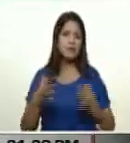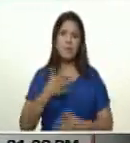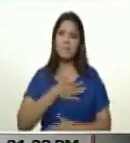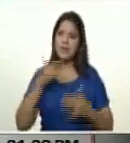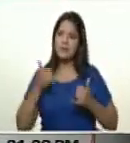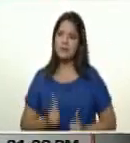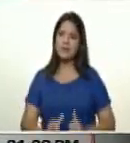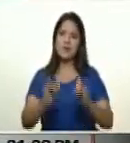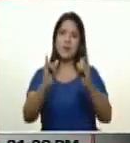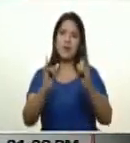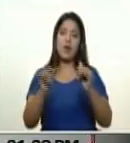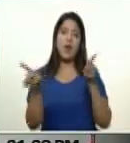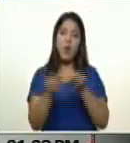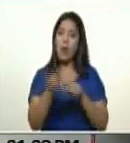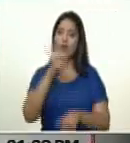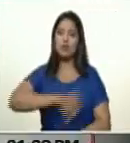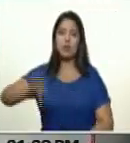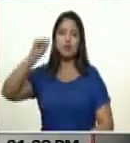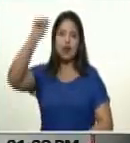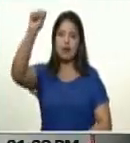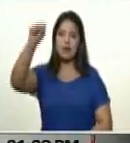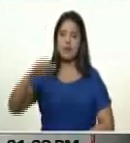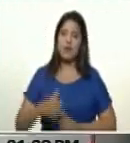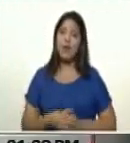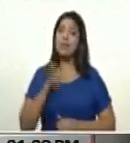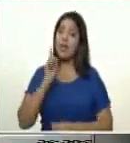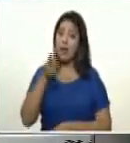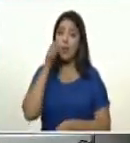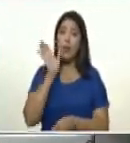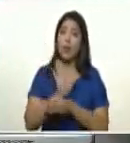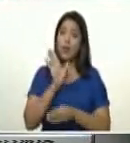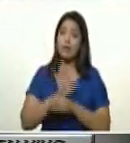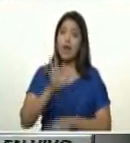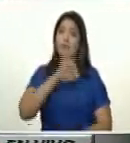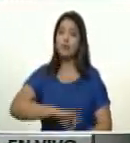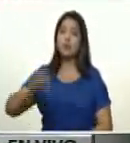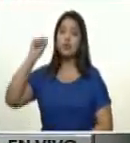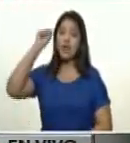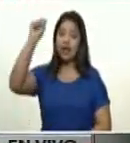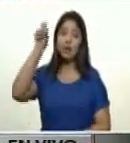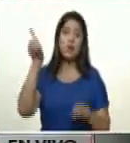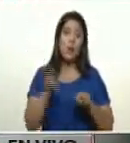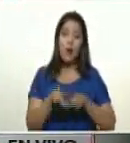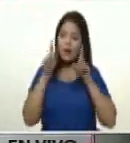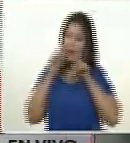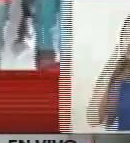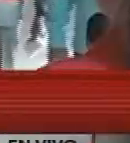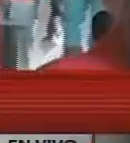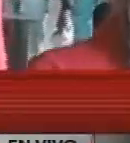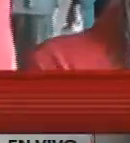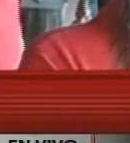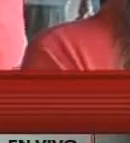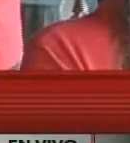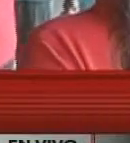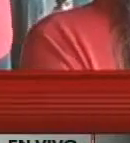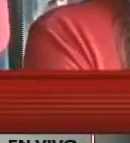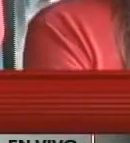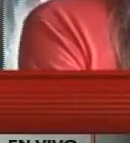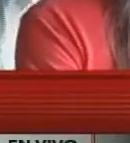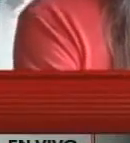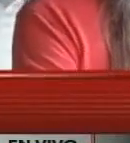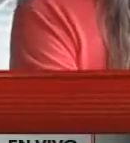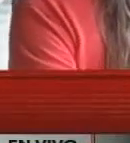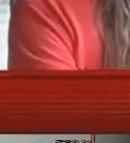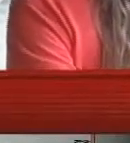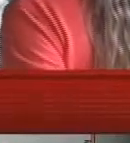Claro. Así es el socialismo. Tenemos que cuidar al socialismo como quien cría un hijo, cada paso.